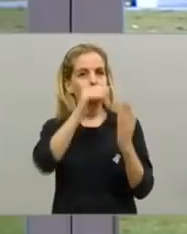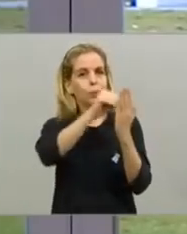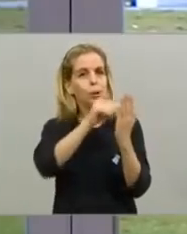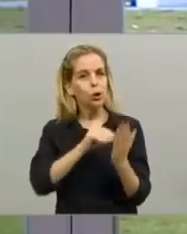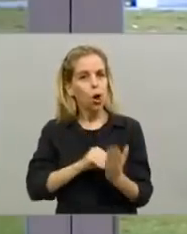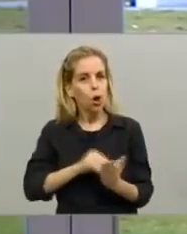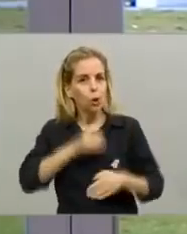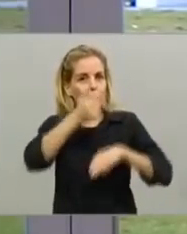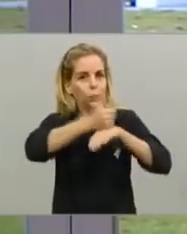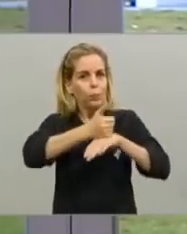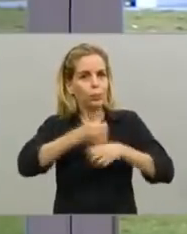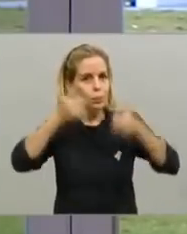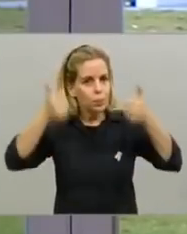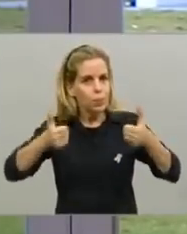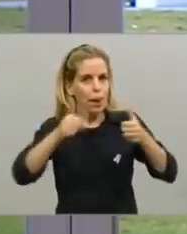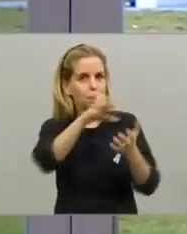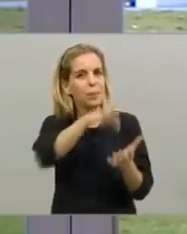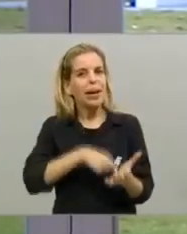todos presentes.